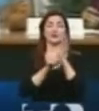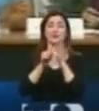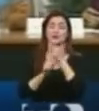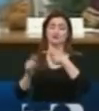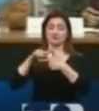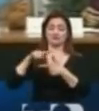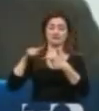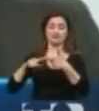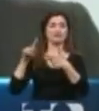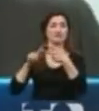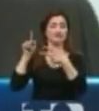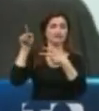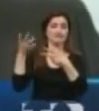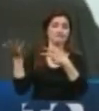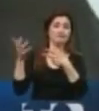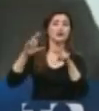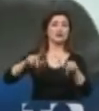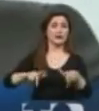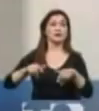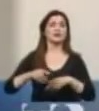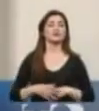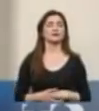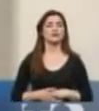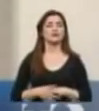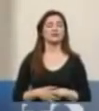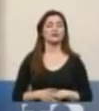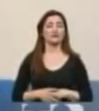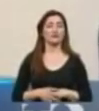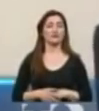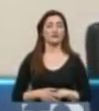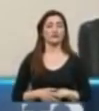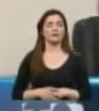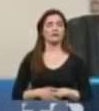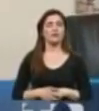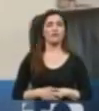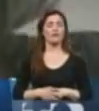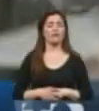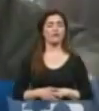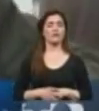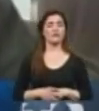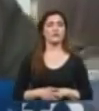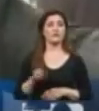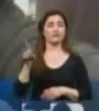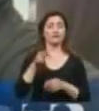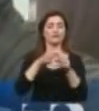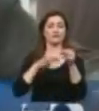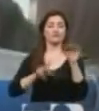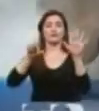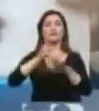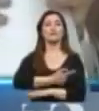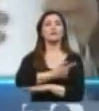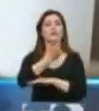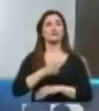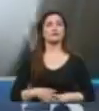por esta cartera de Estado en el gobierno de Moreno. Mariuxi Gómez asumió tras la renuncia de Rubén Flores presentada hace